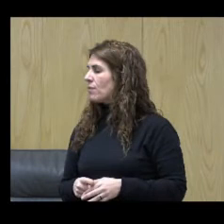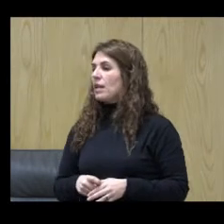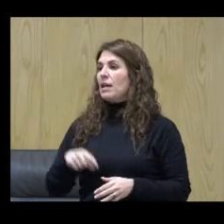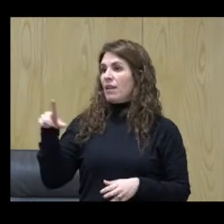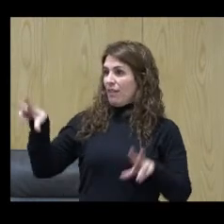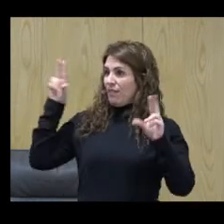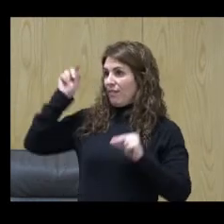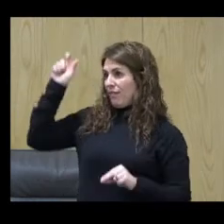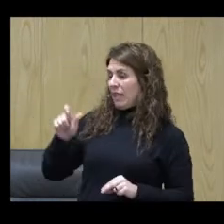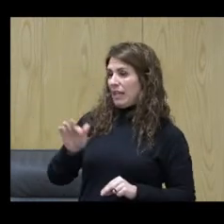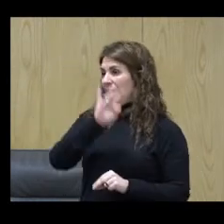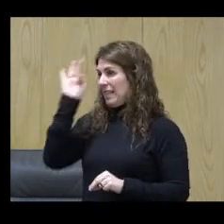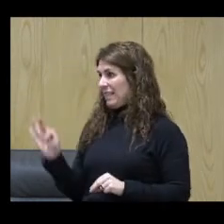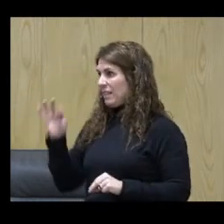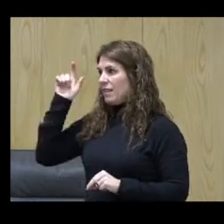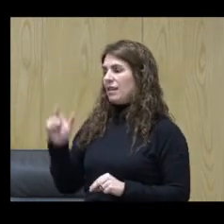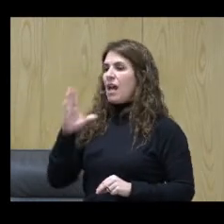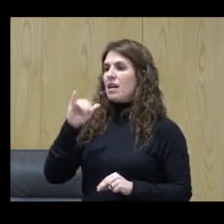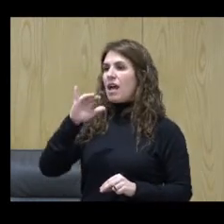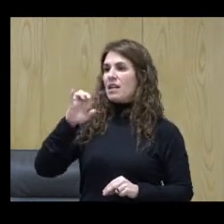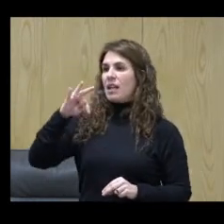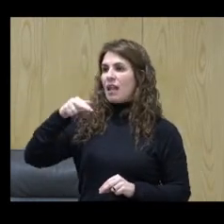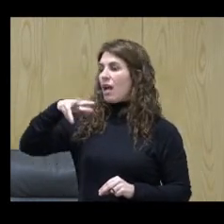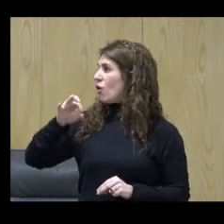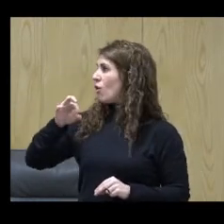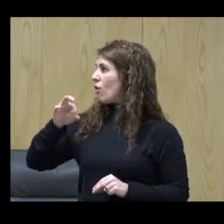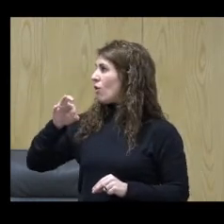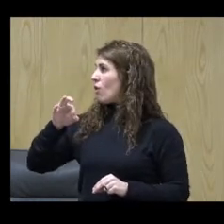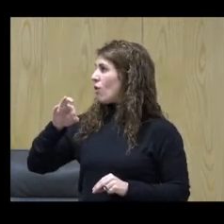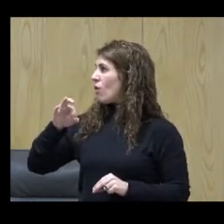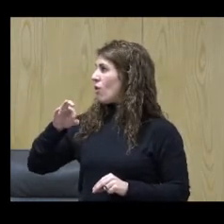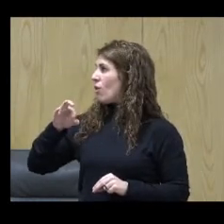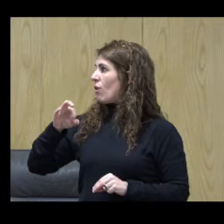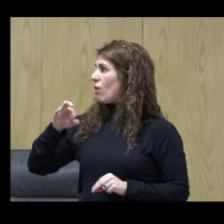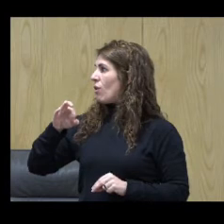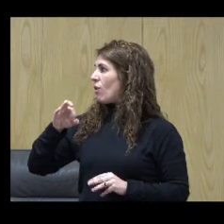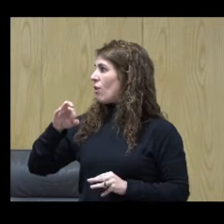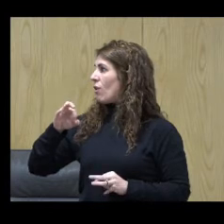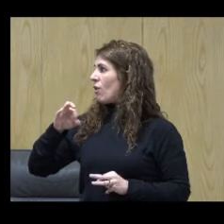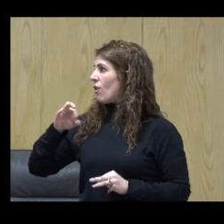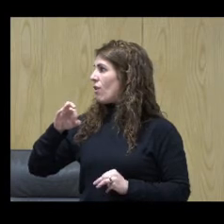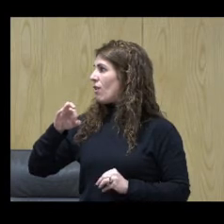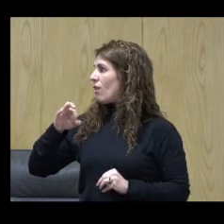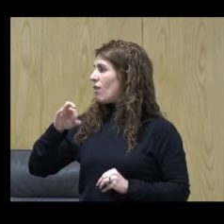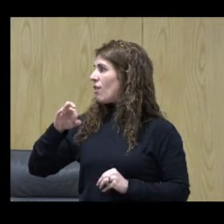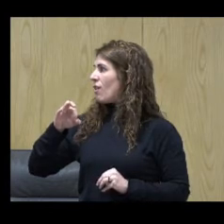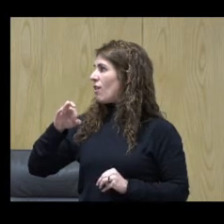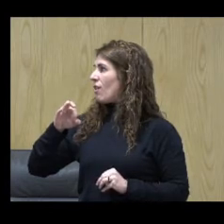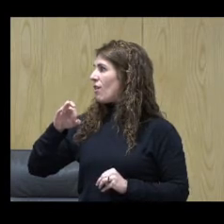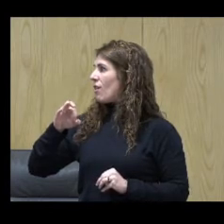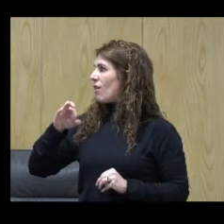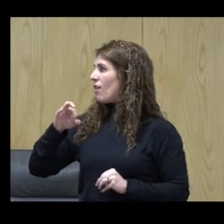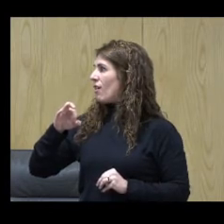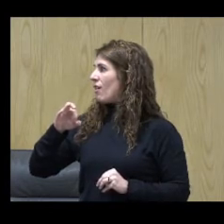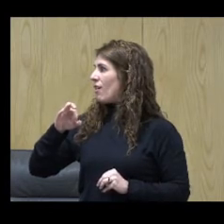continuación, después contará Cayetano Pérez su experiencia. ¿Qué equivocar el primer apellido? Es Carretero. Disculpa,